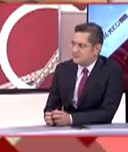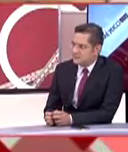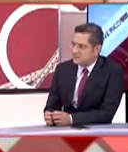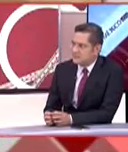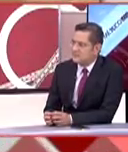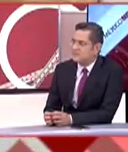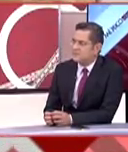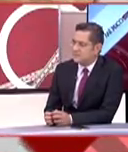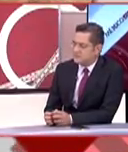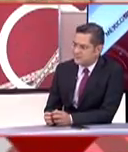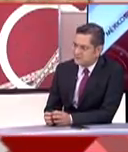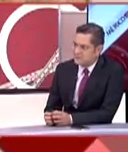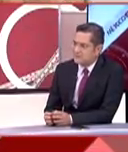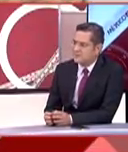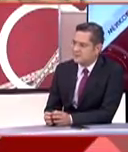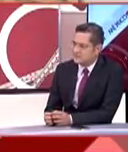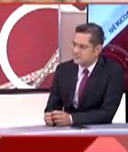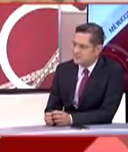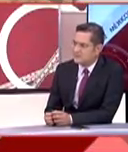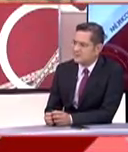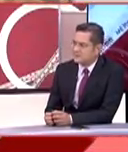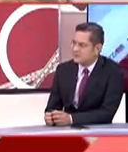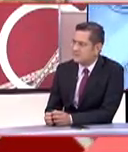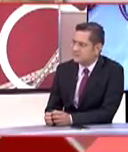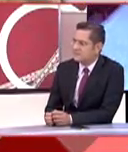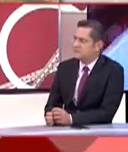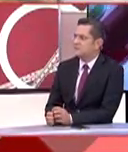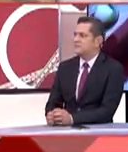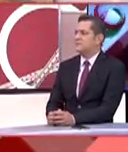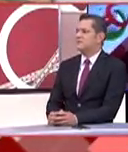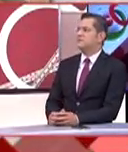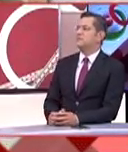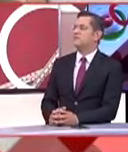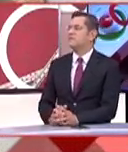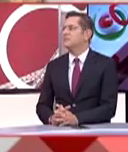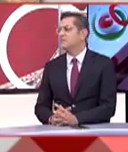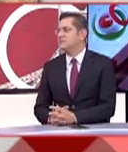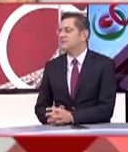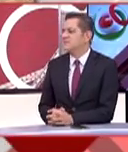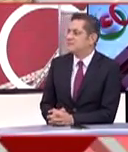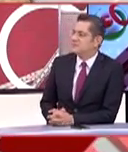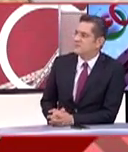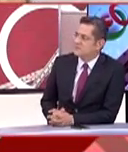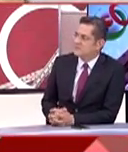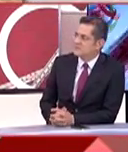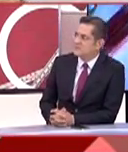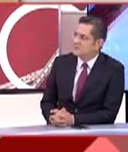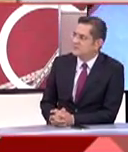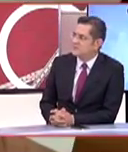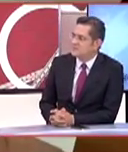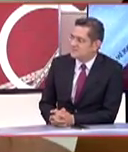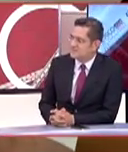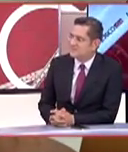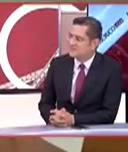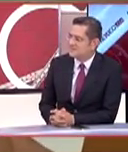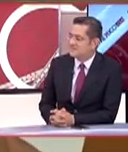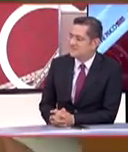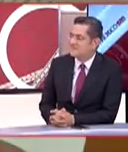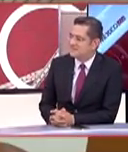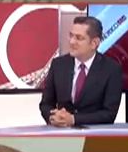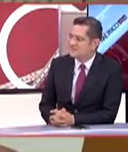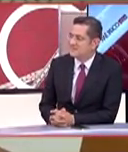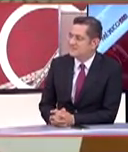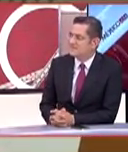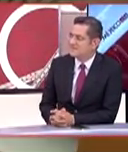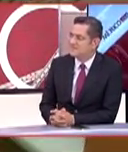de muchas maneras. Yo celebro mucho la aparición de este libro, que además es muy moderno. No es un libro que tengas que leer de la A a la Z,